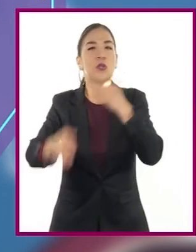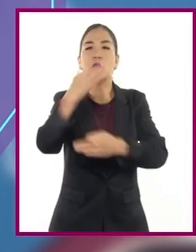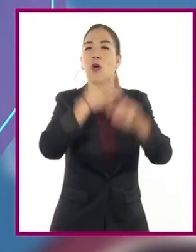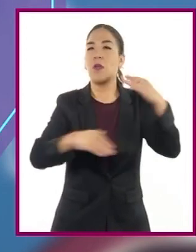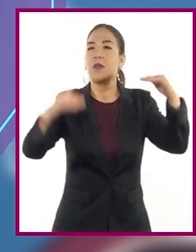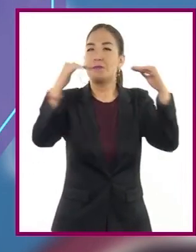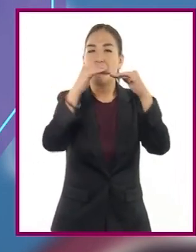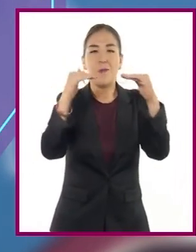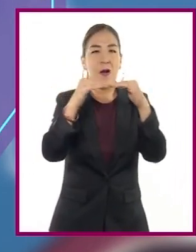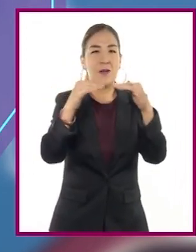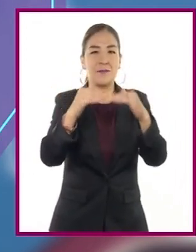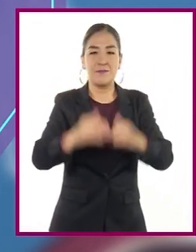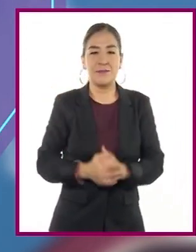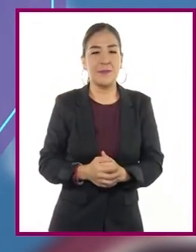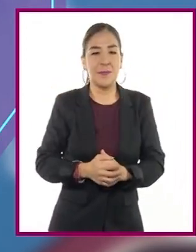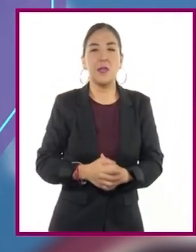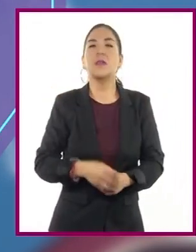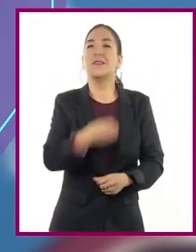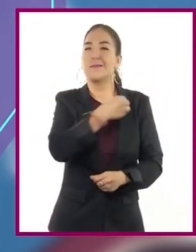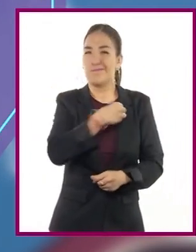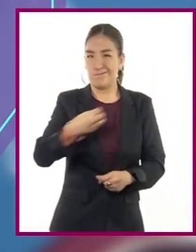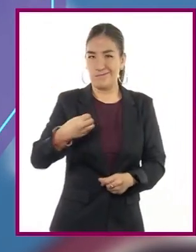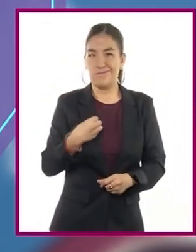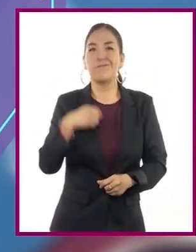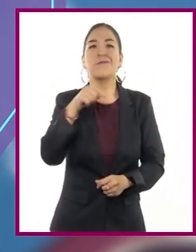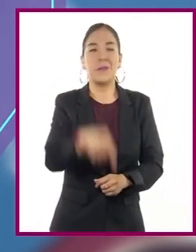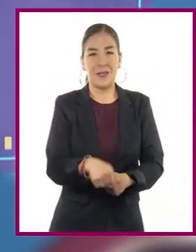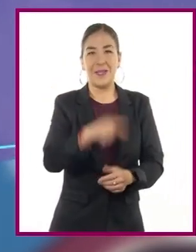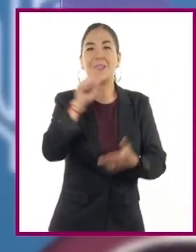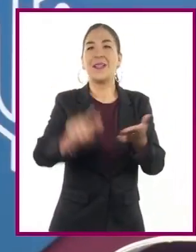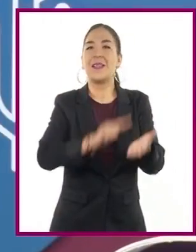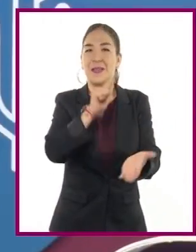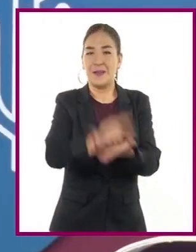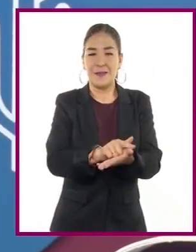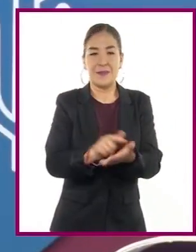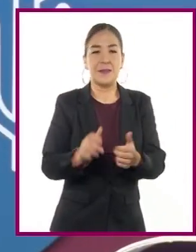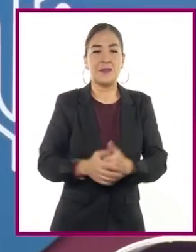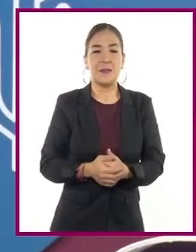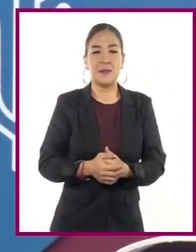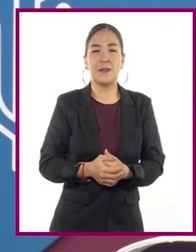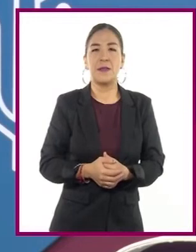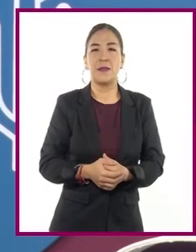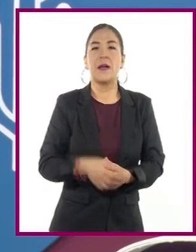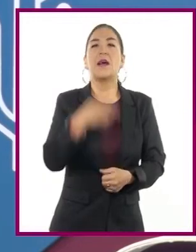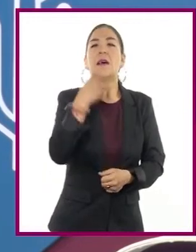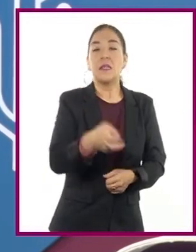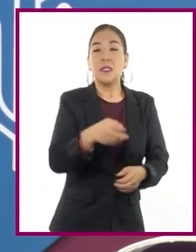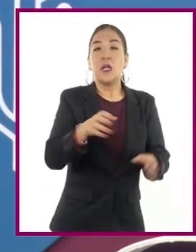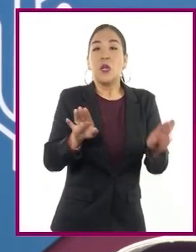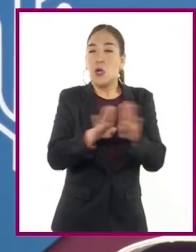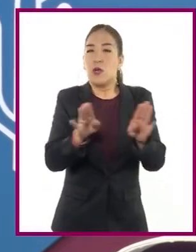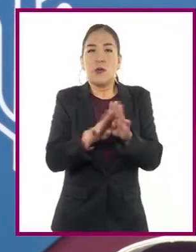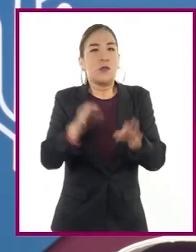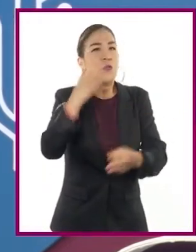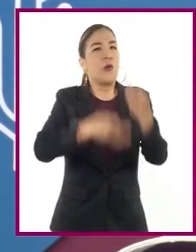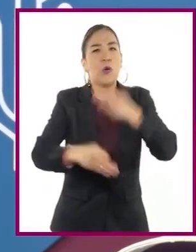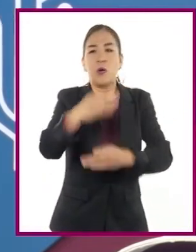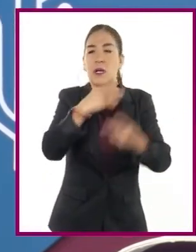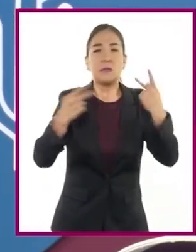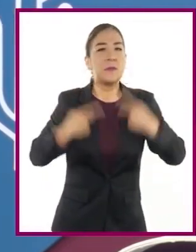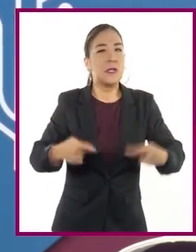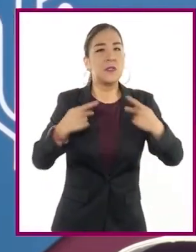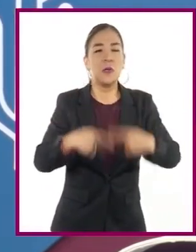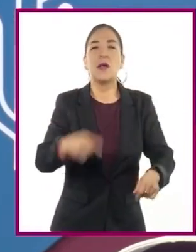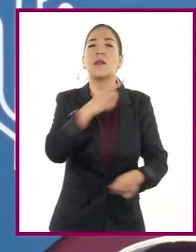igual, son obligatorias. Como integrantes de la sociedad, debemos